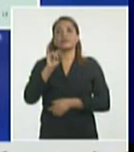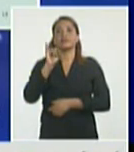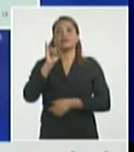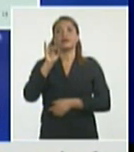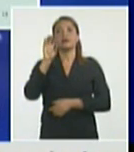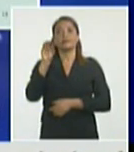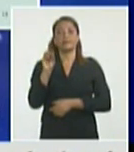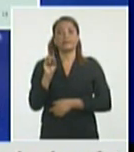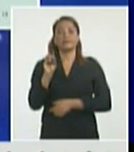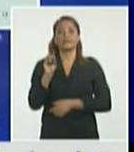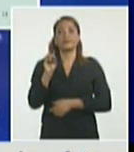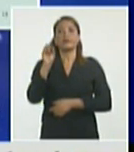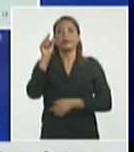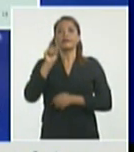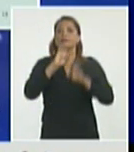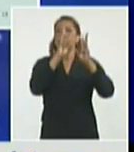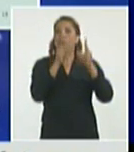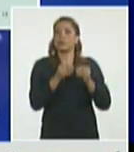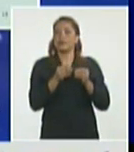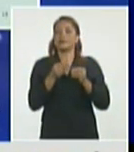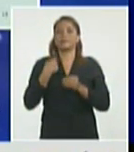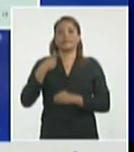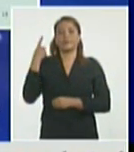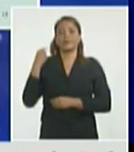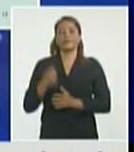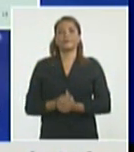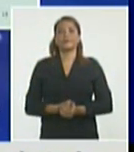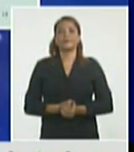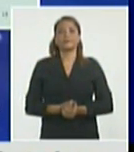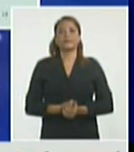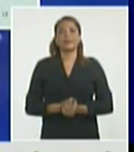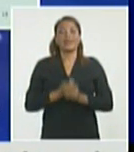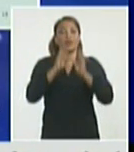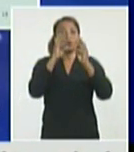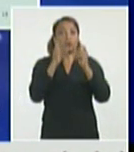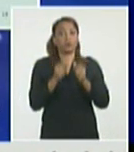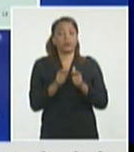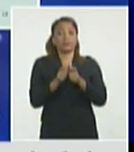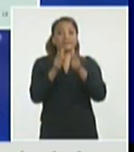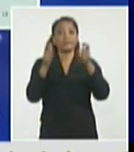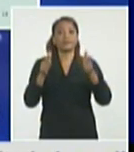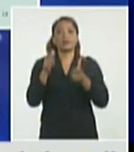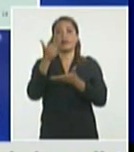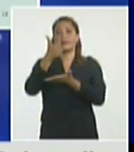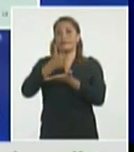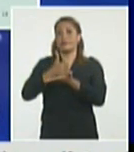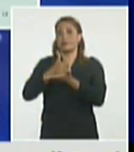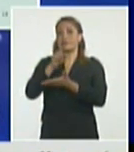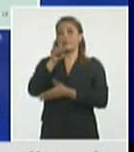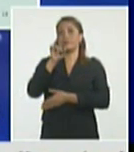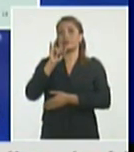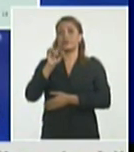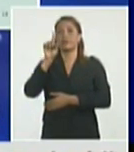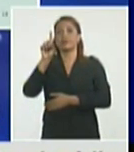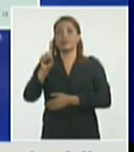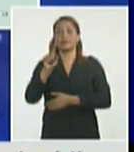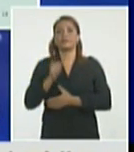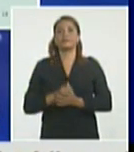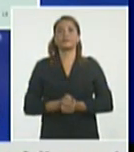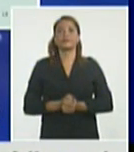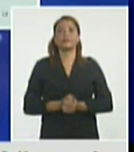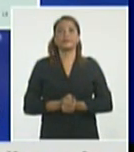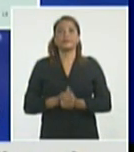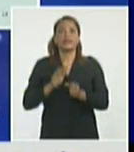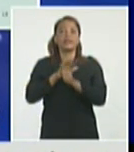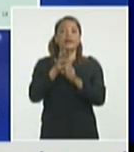260 en total en el día de ayer, las cifras mayores en el municipio de Ciego de Ávila con